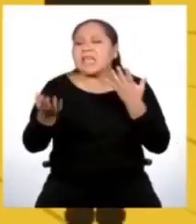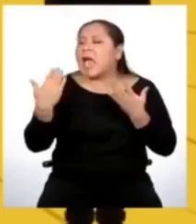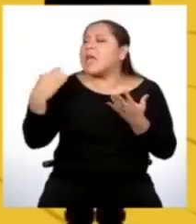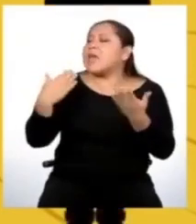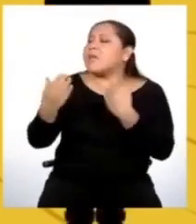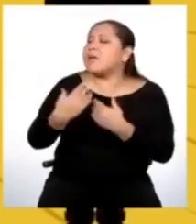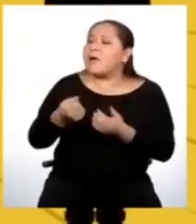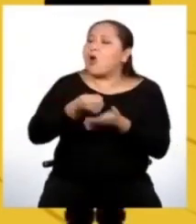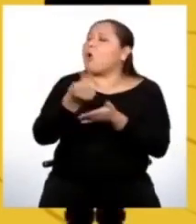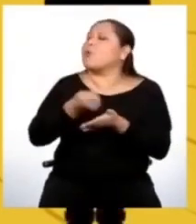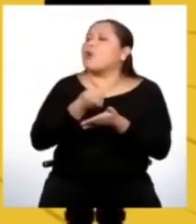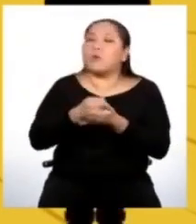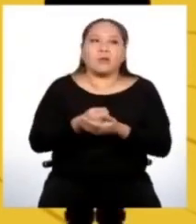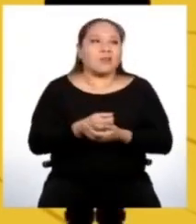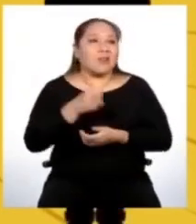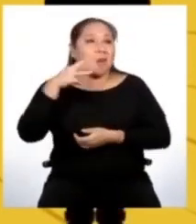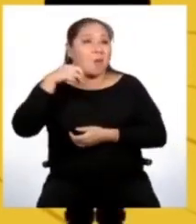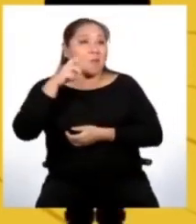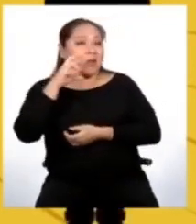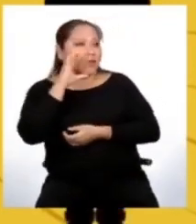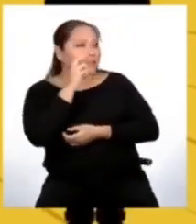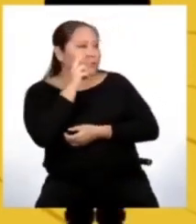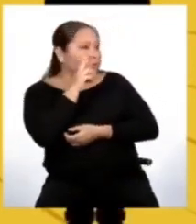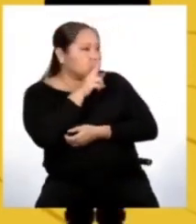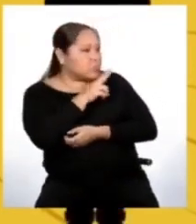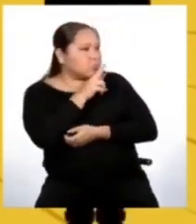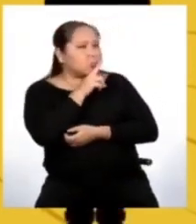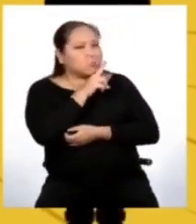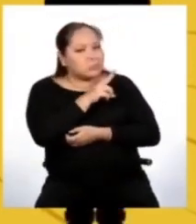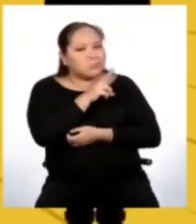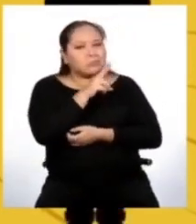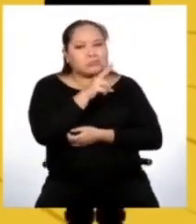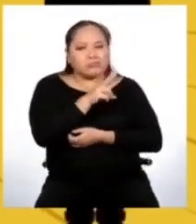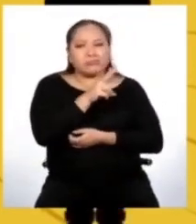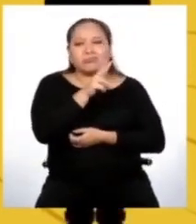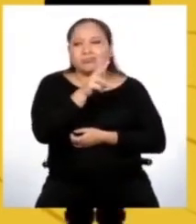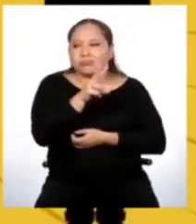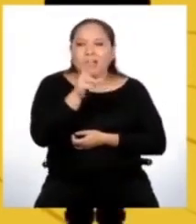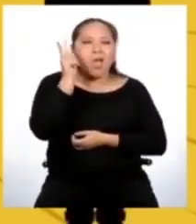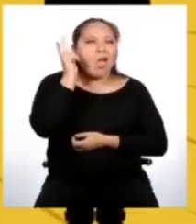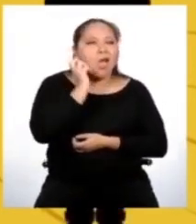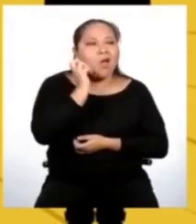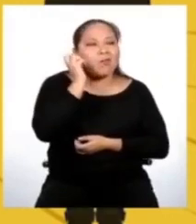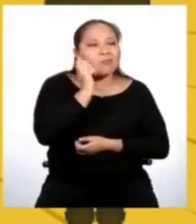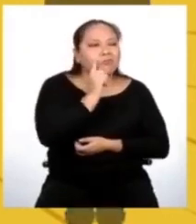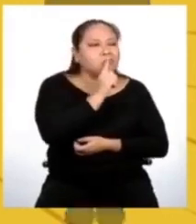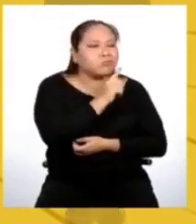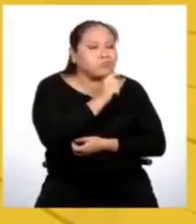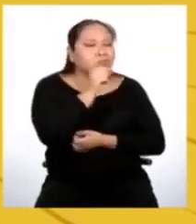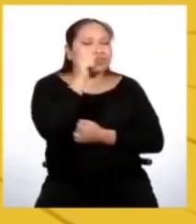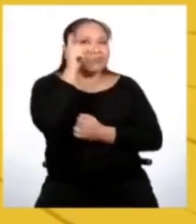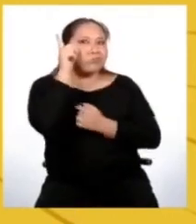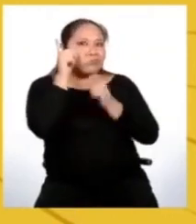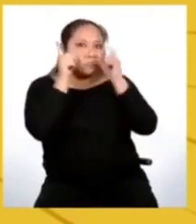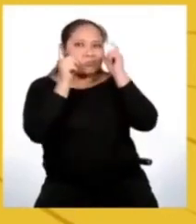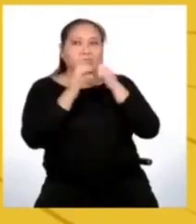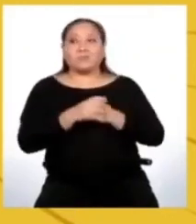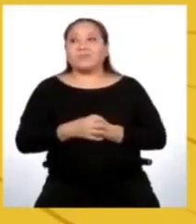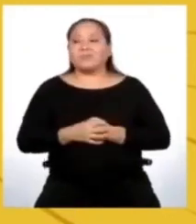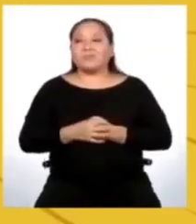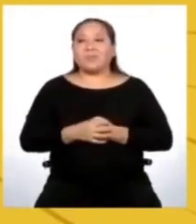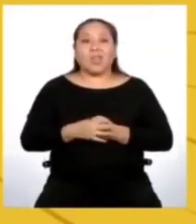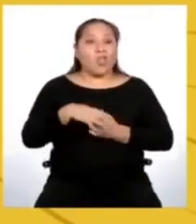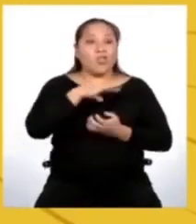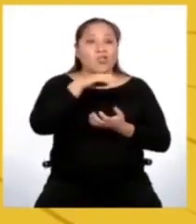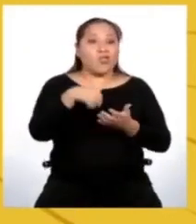caserito. Marco observa con detenimiento a todas las personas, escucha lo que dicen y se sorprende cada vez más.